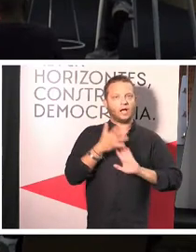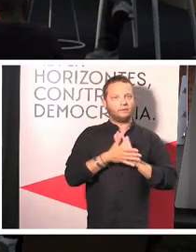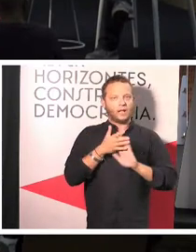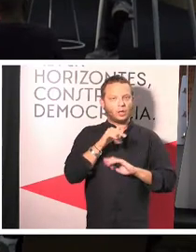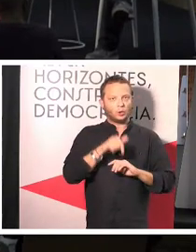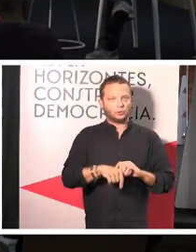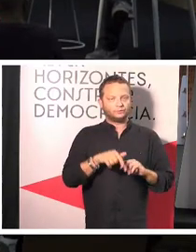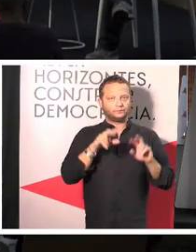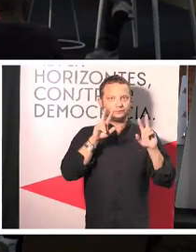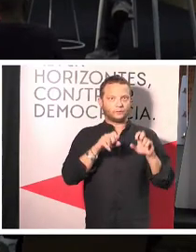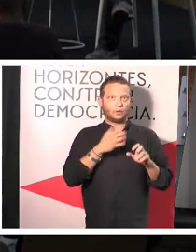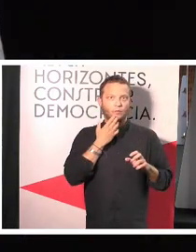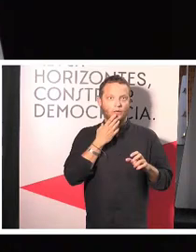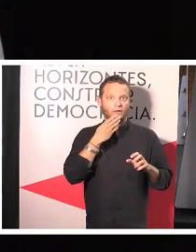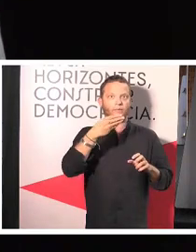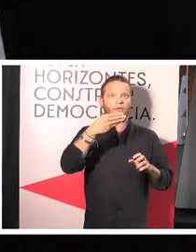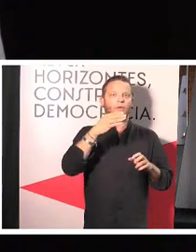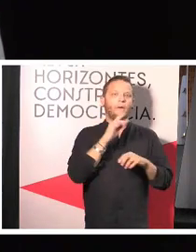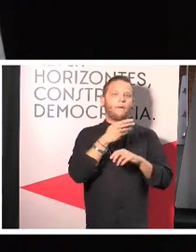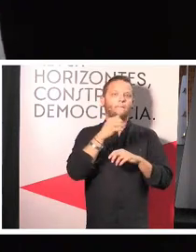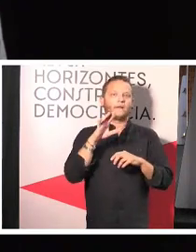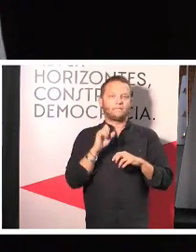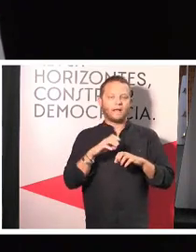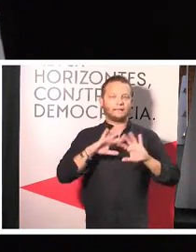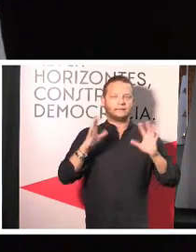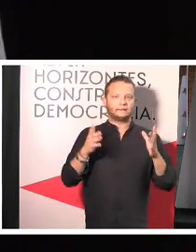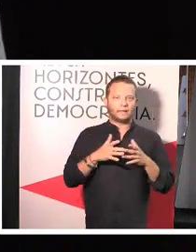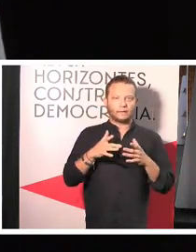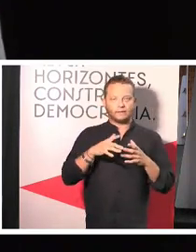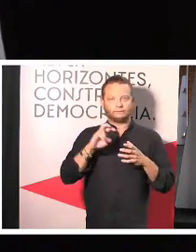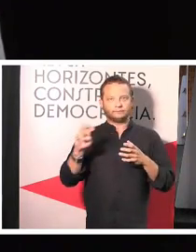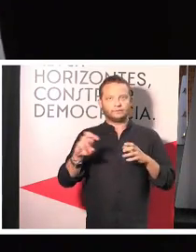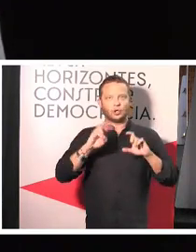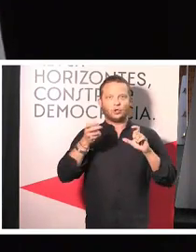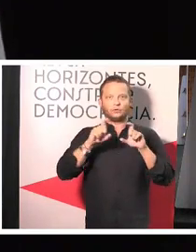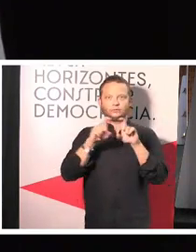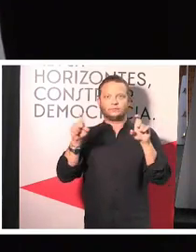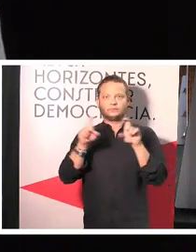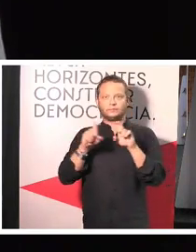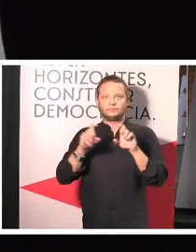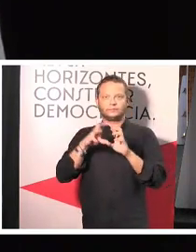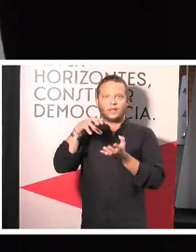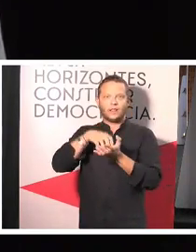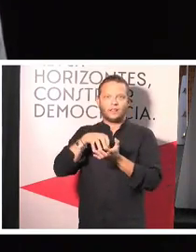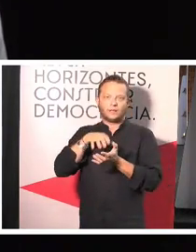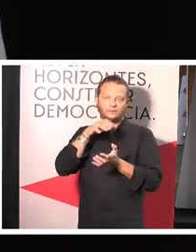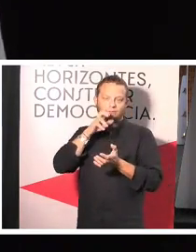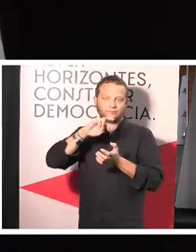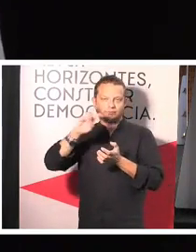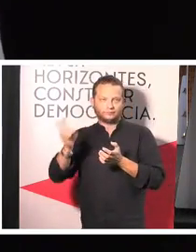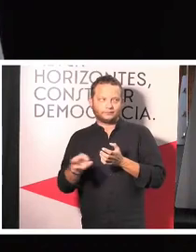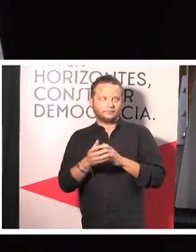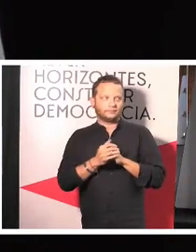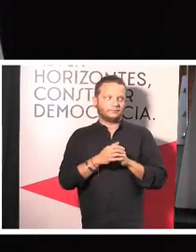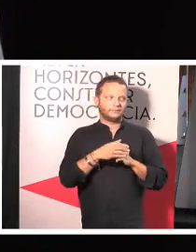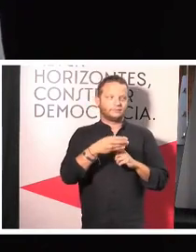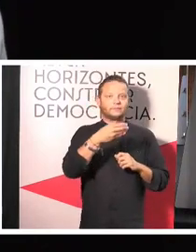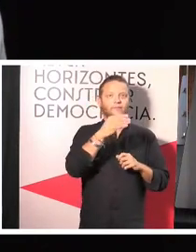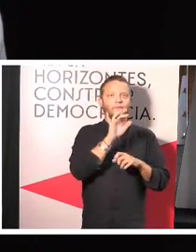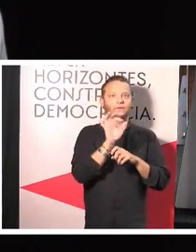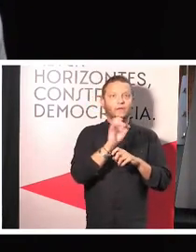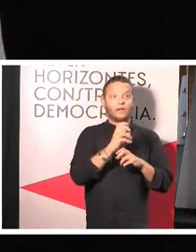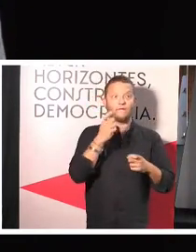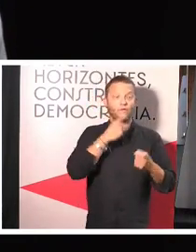hablando hoy. Menciono algunas: Berkman Center for Internet and Society, MIT Center for Civil Media, Berkeley School